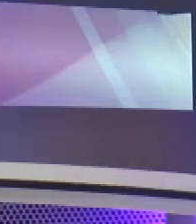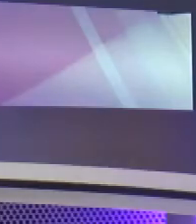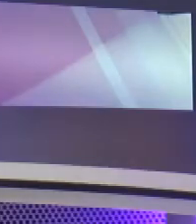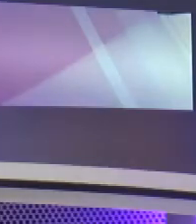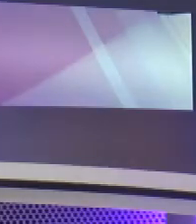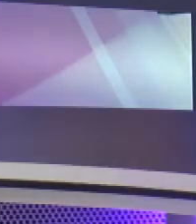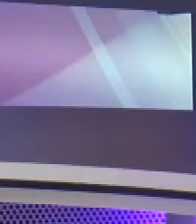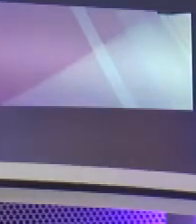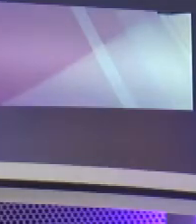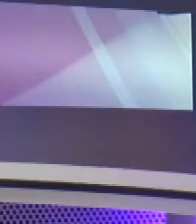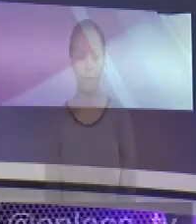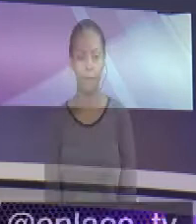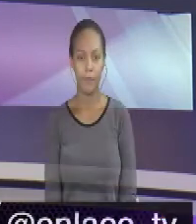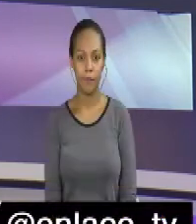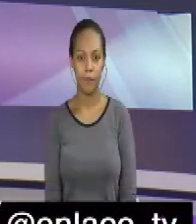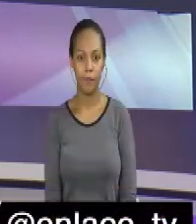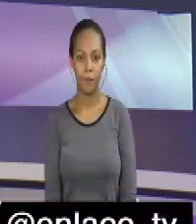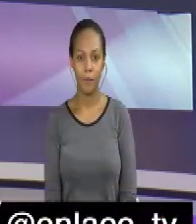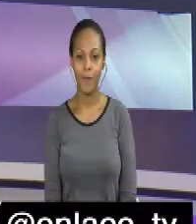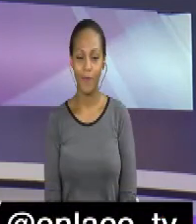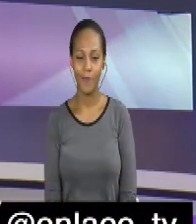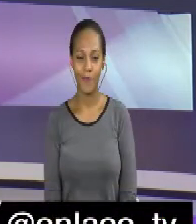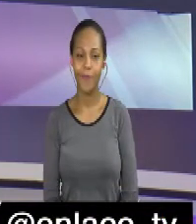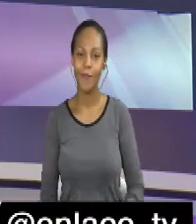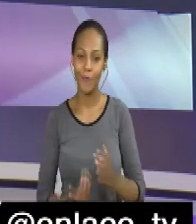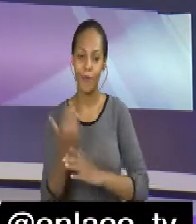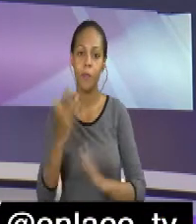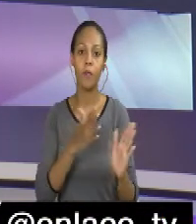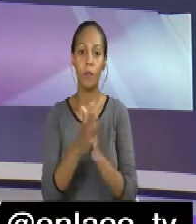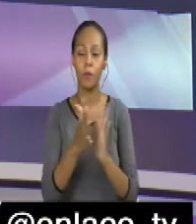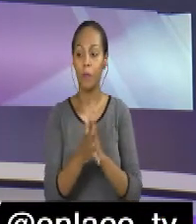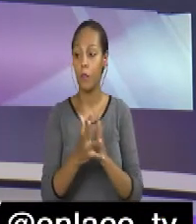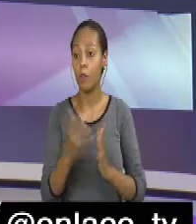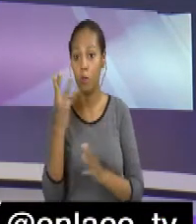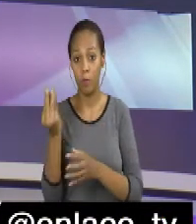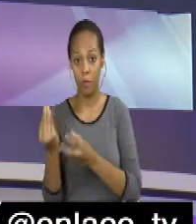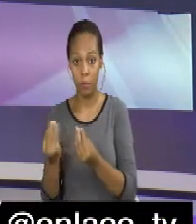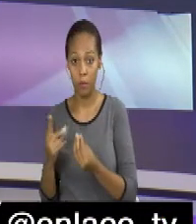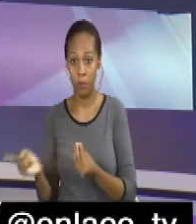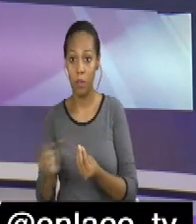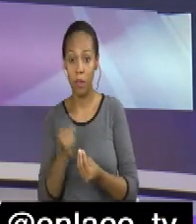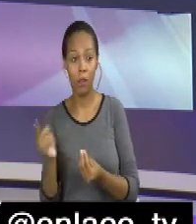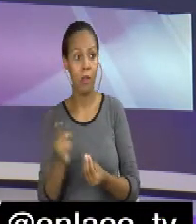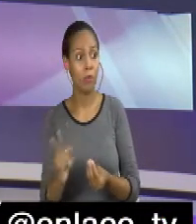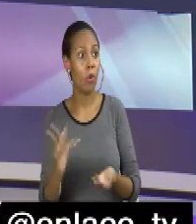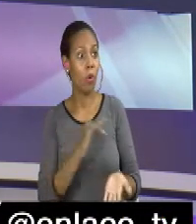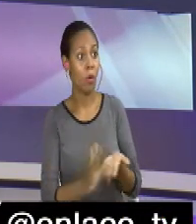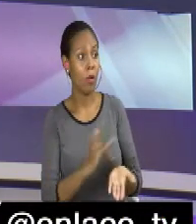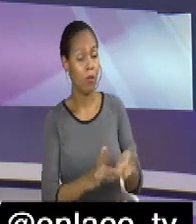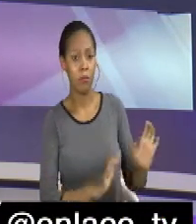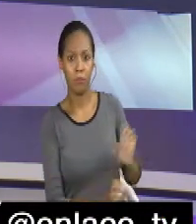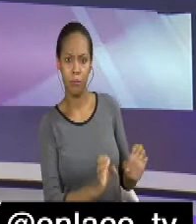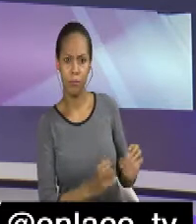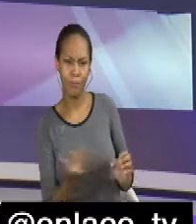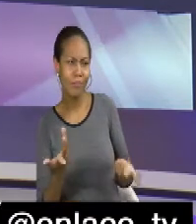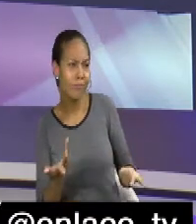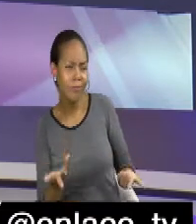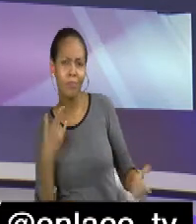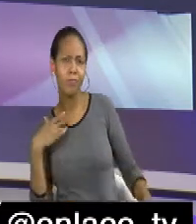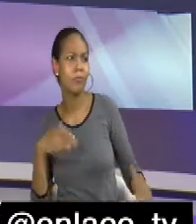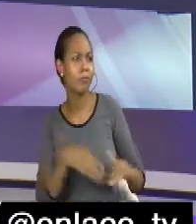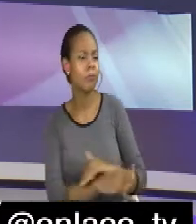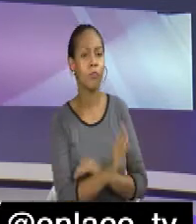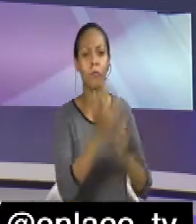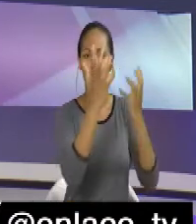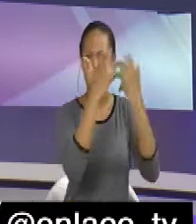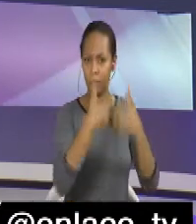Iniciamos con el desarrollo de la información. Organismos de atención y prevención de desastres atendieron una nueva emergencia al interior de la refinería de Ecopetrol. Esta